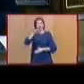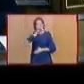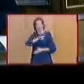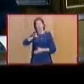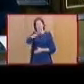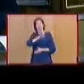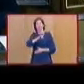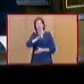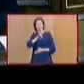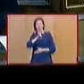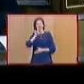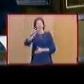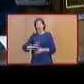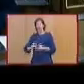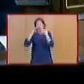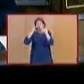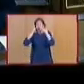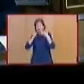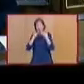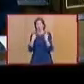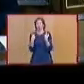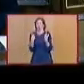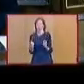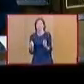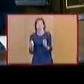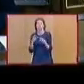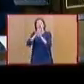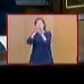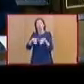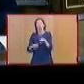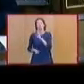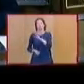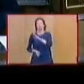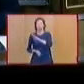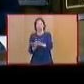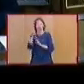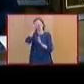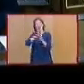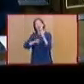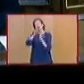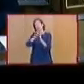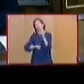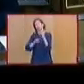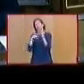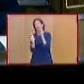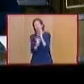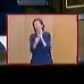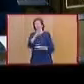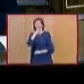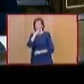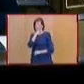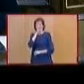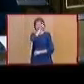son vitales. Y por último, el desarrollo legislativo de la ley canaria de aguas canarias y de forma